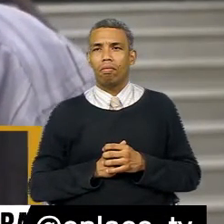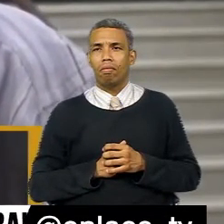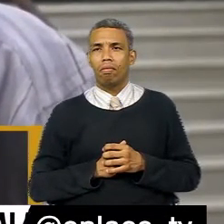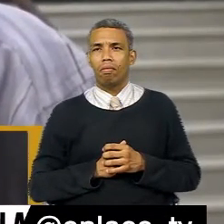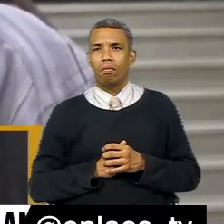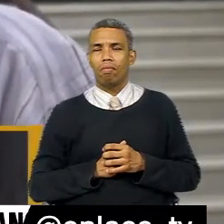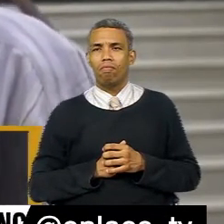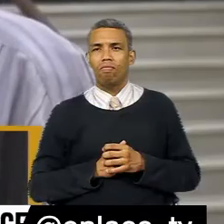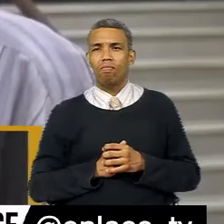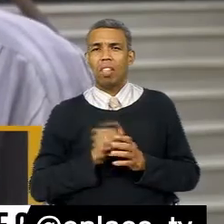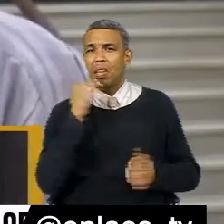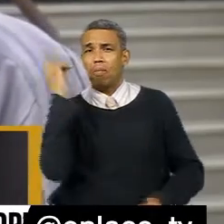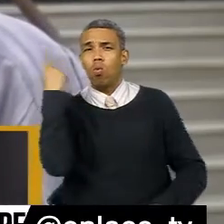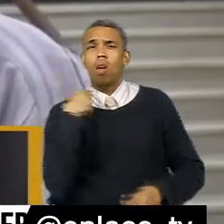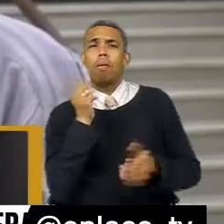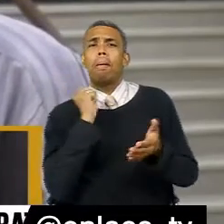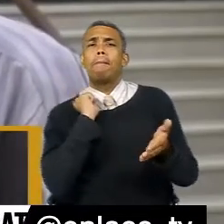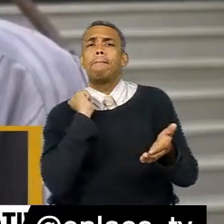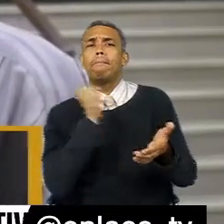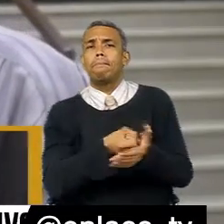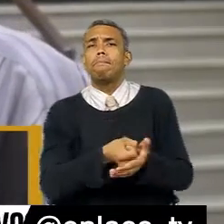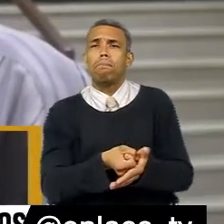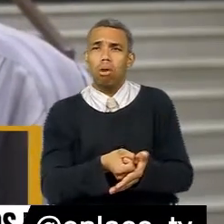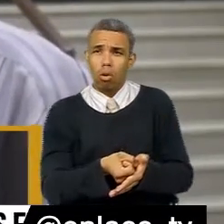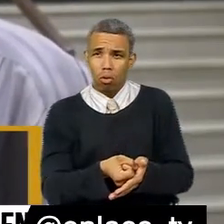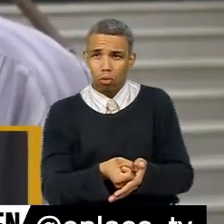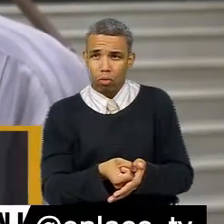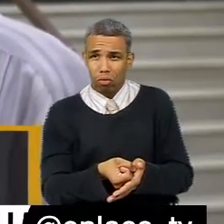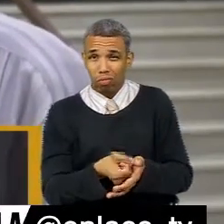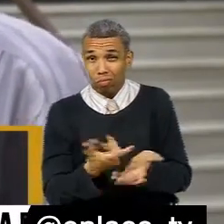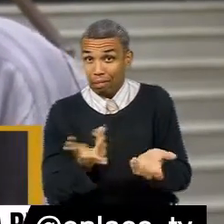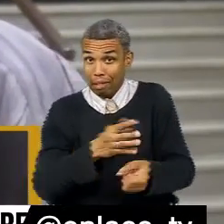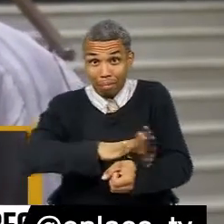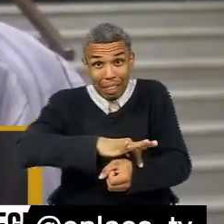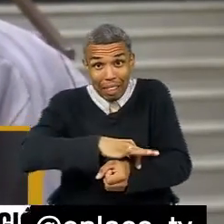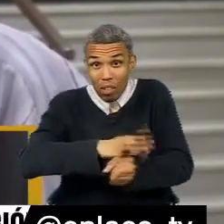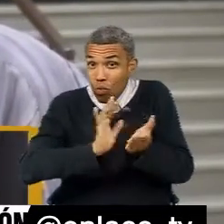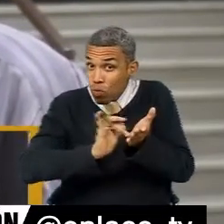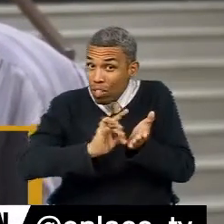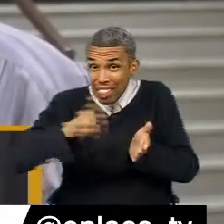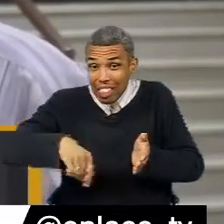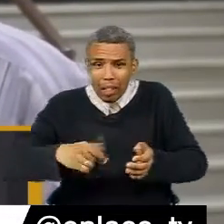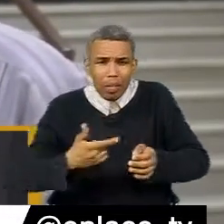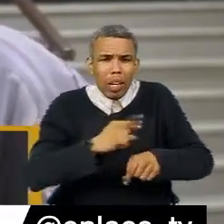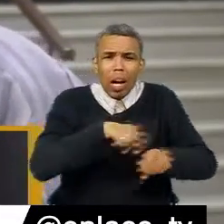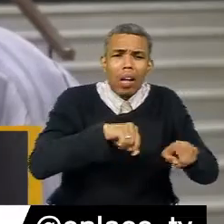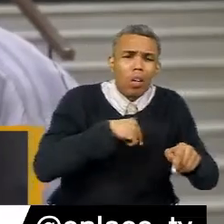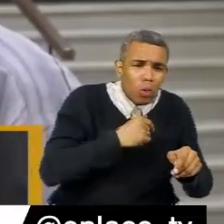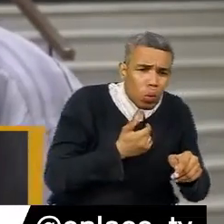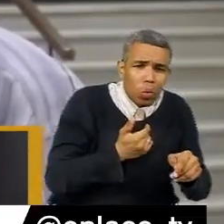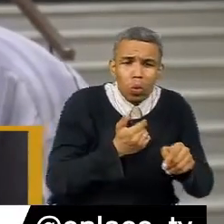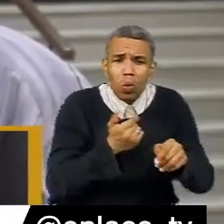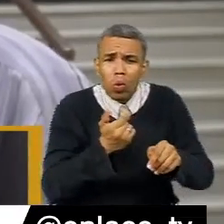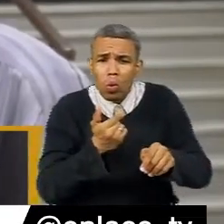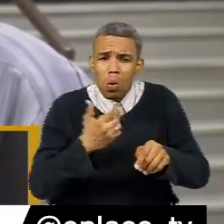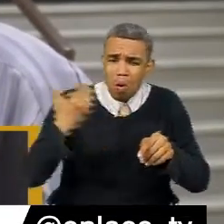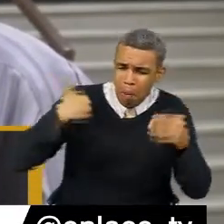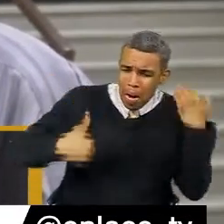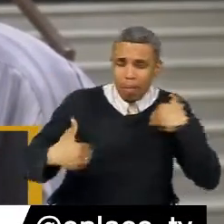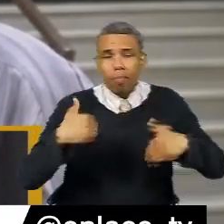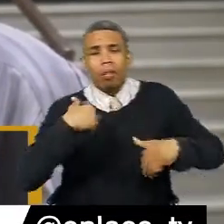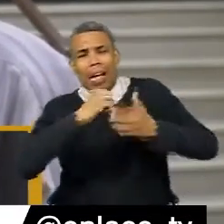sucede un accidente, que tengamos pronto los servicios de la atención médica para recoger los heridos, llevarlos prontamente al